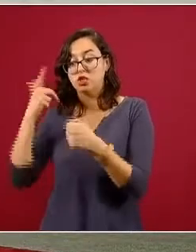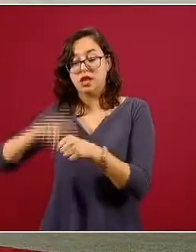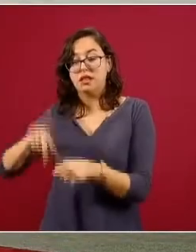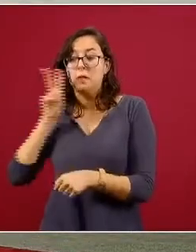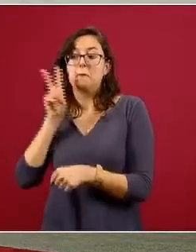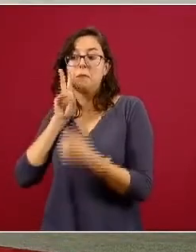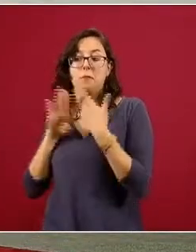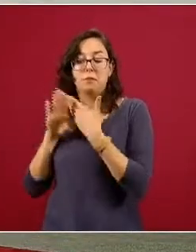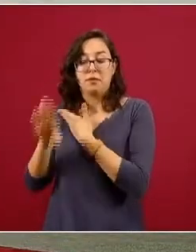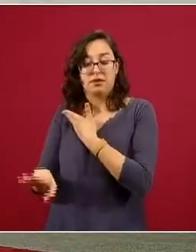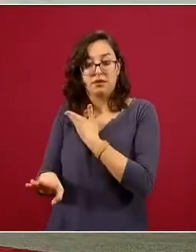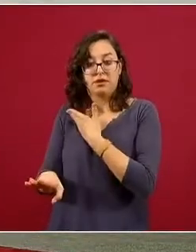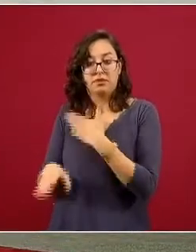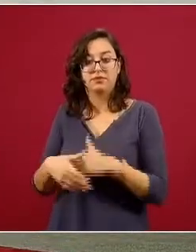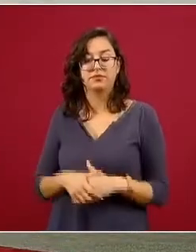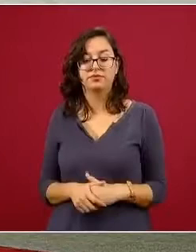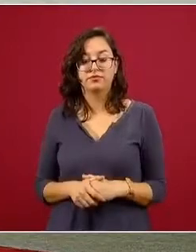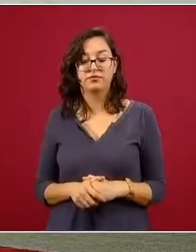Adicciones.